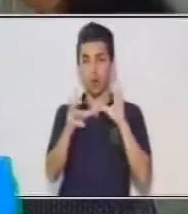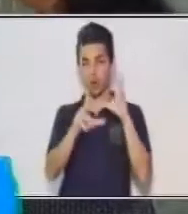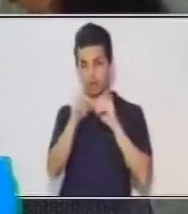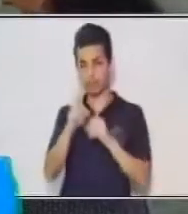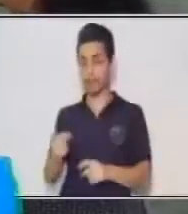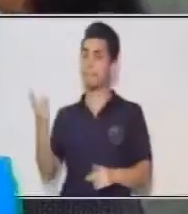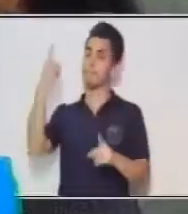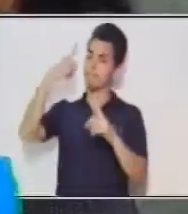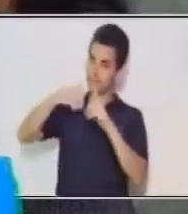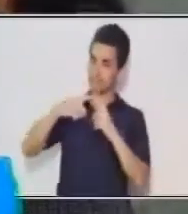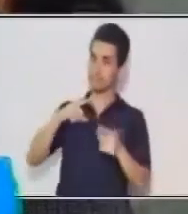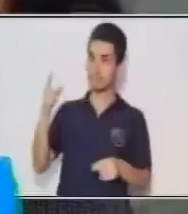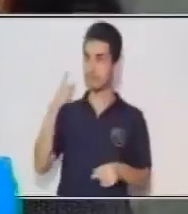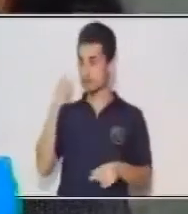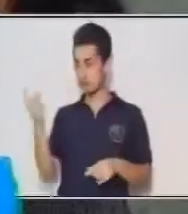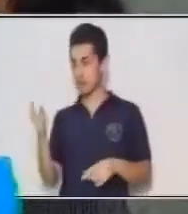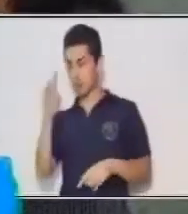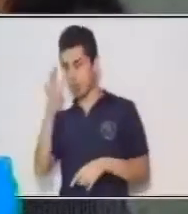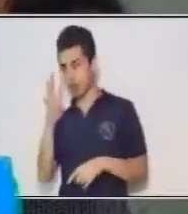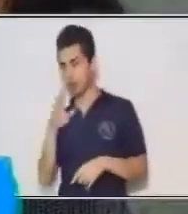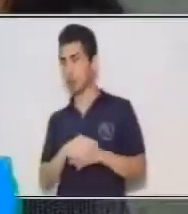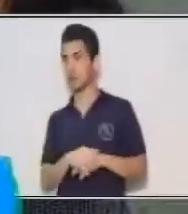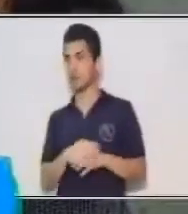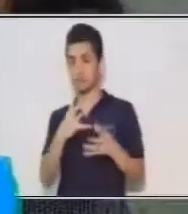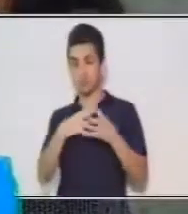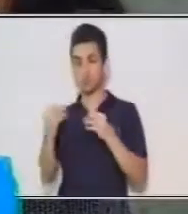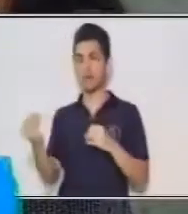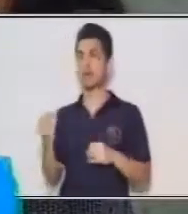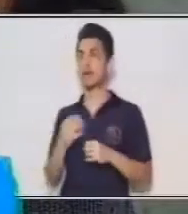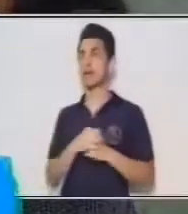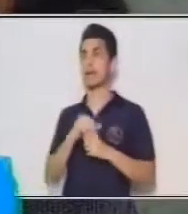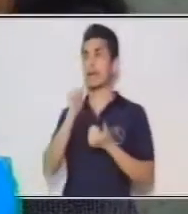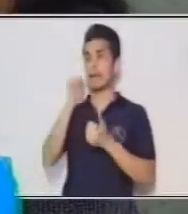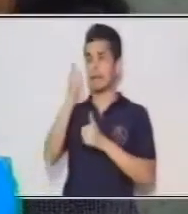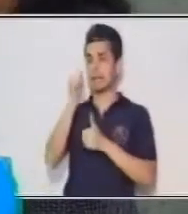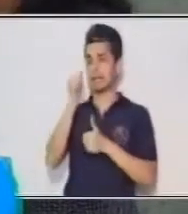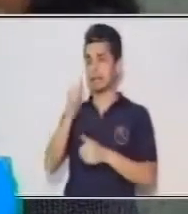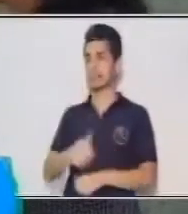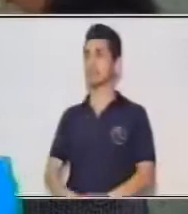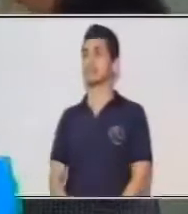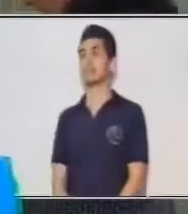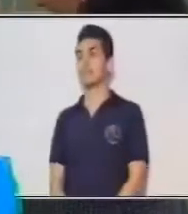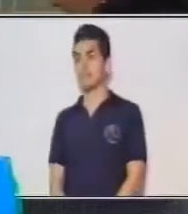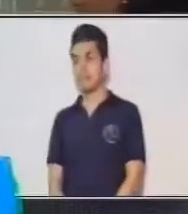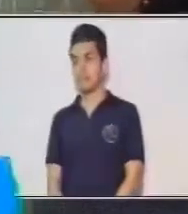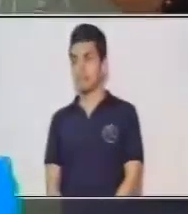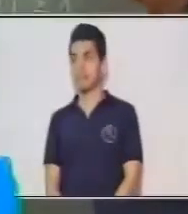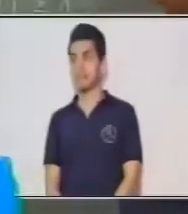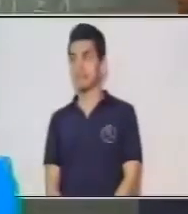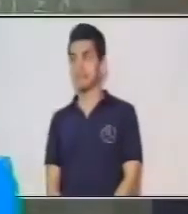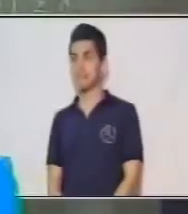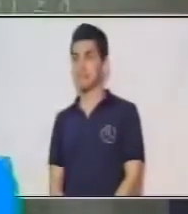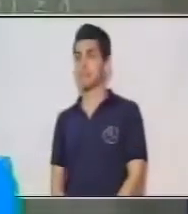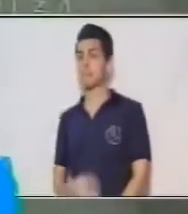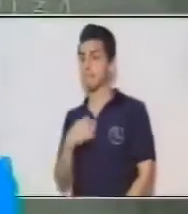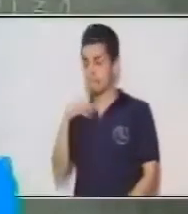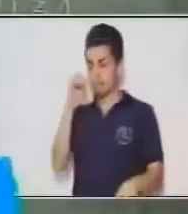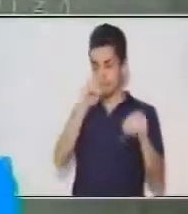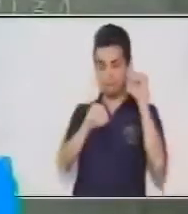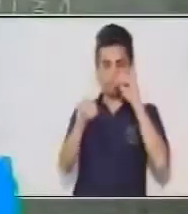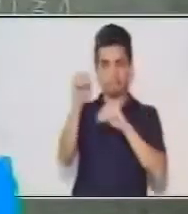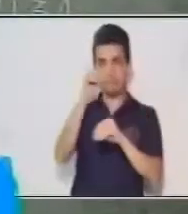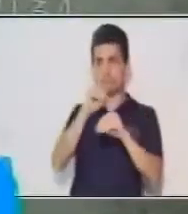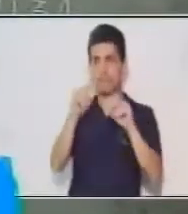más 4. ¿Cuánto tendríamos? 15. Mira, hemos aplicado